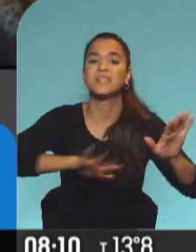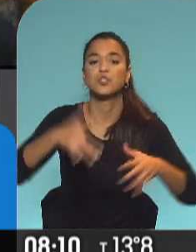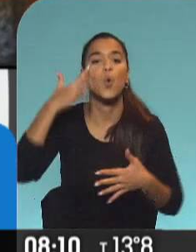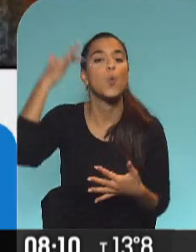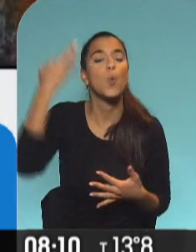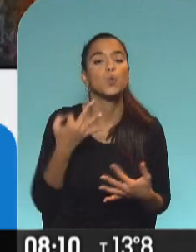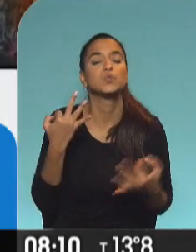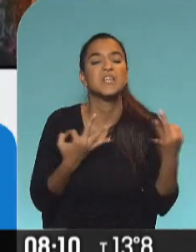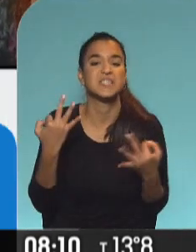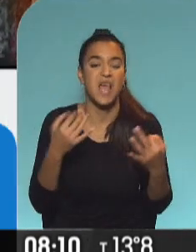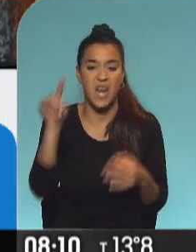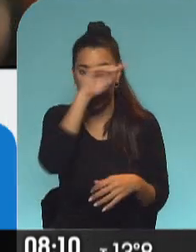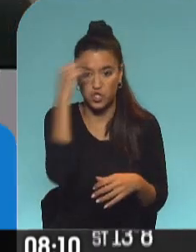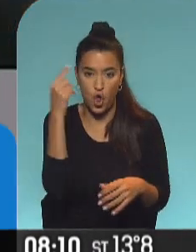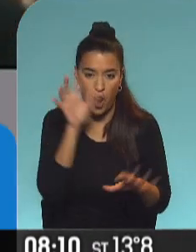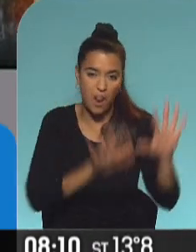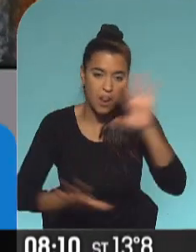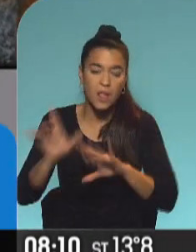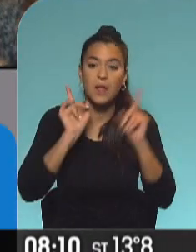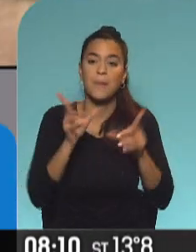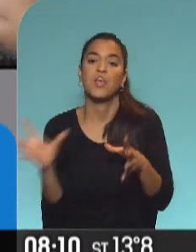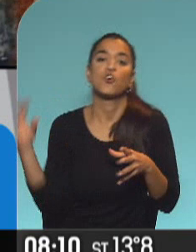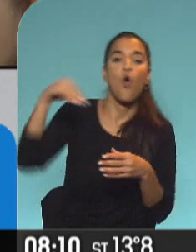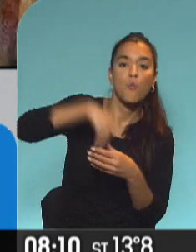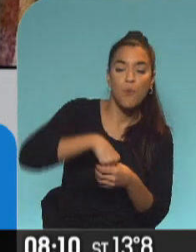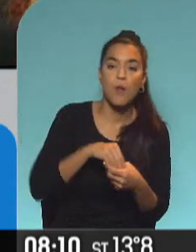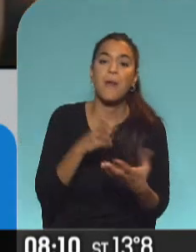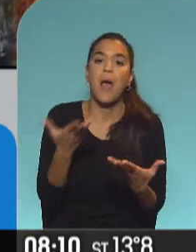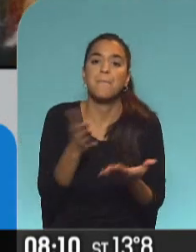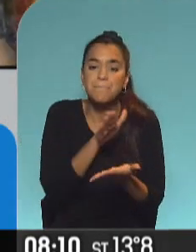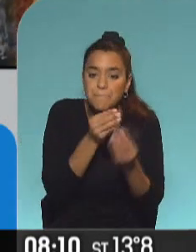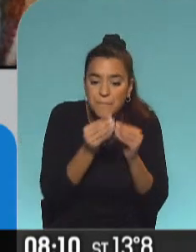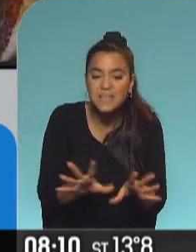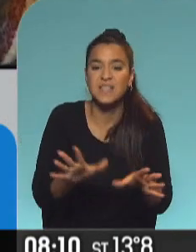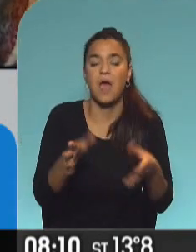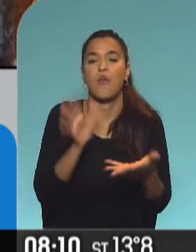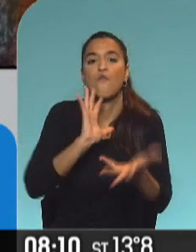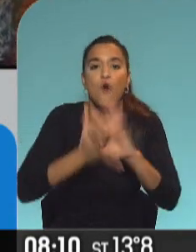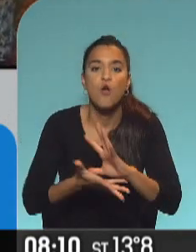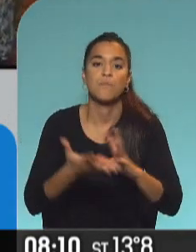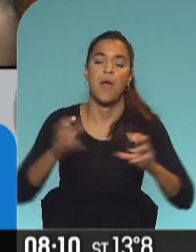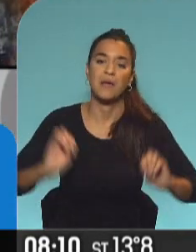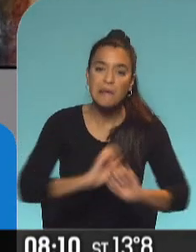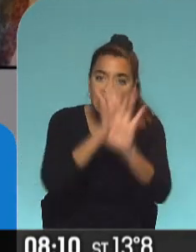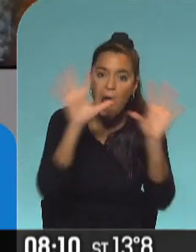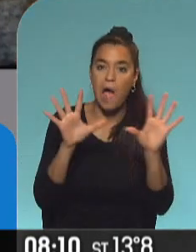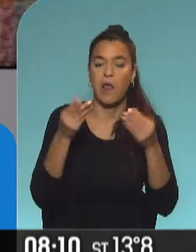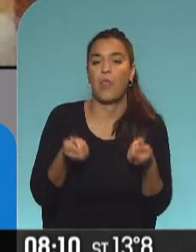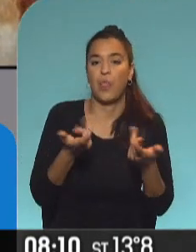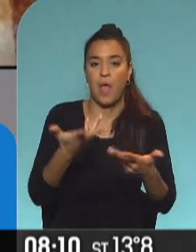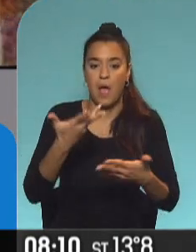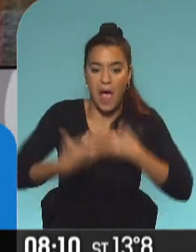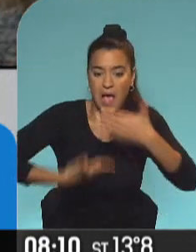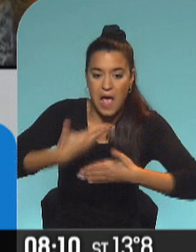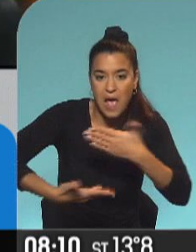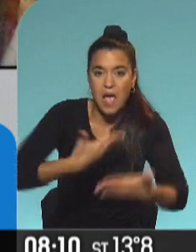federal penal, básicamente, y obviamente le incorpora insumos para empezar un camino de democratización y de transparencia que garantice la celeridad del